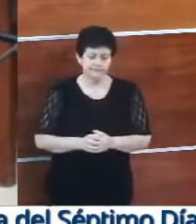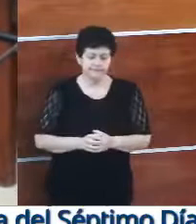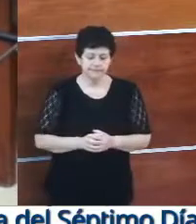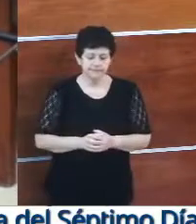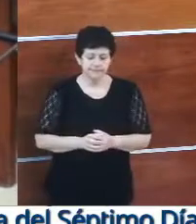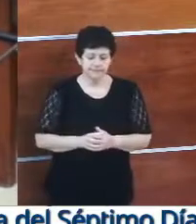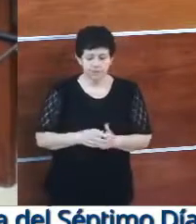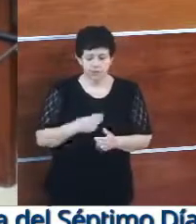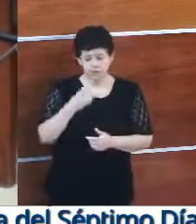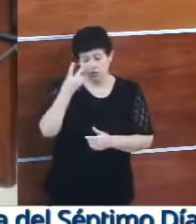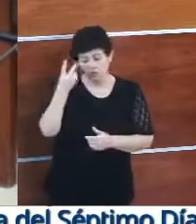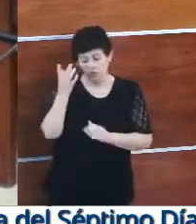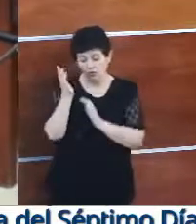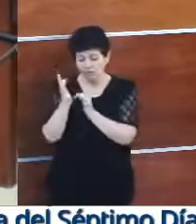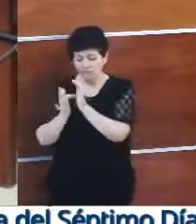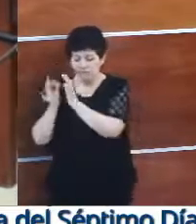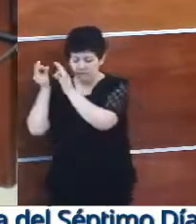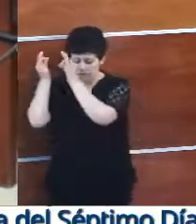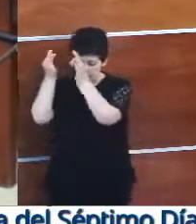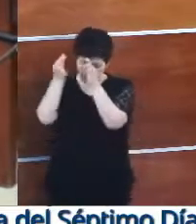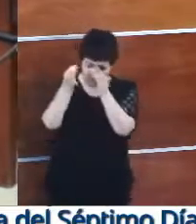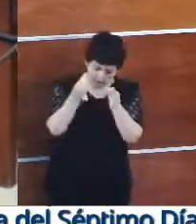Tu segunda venida